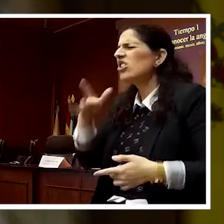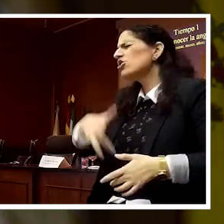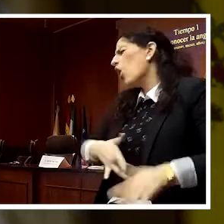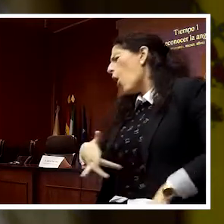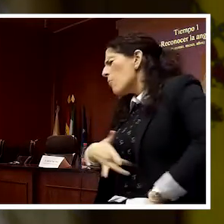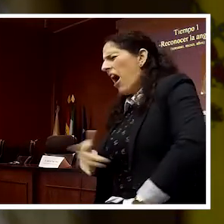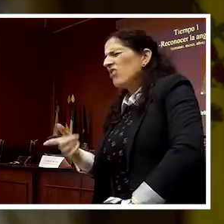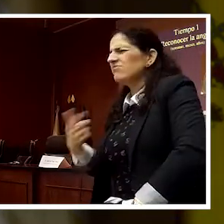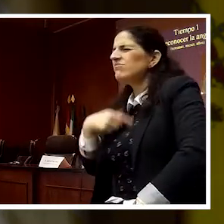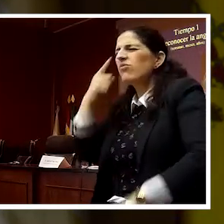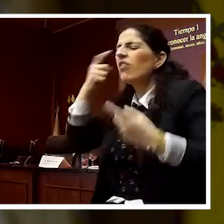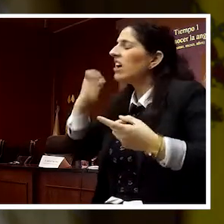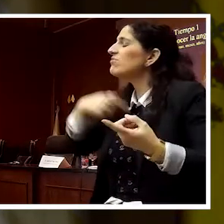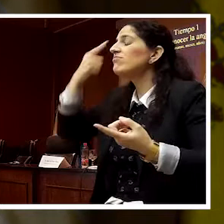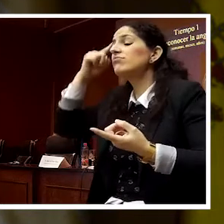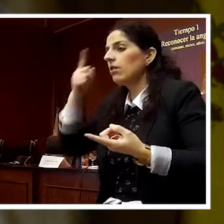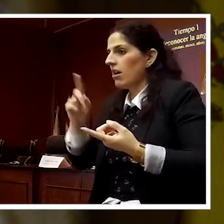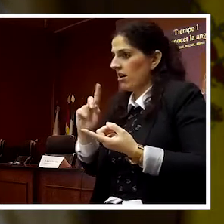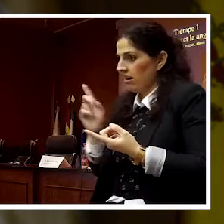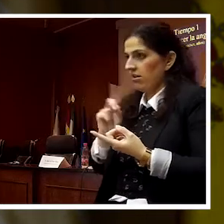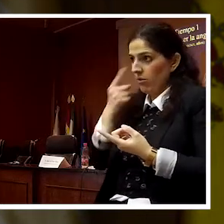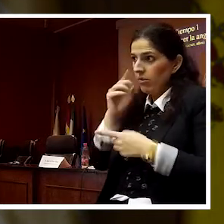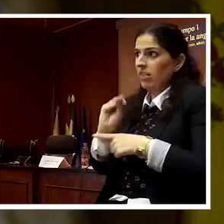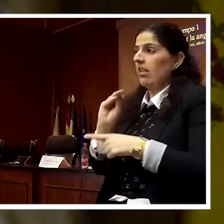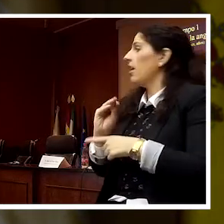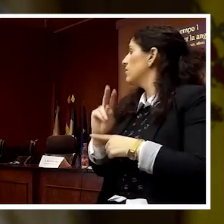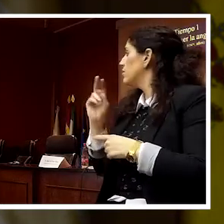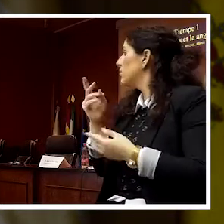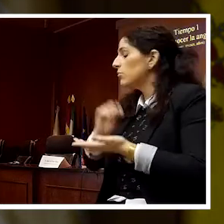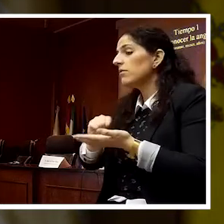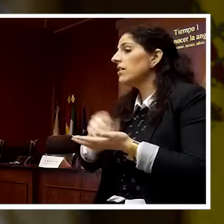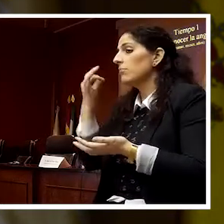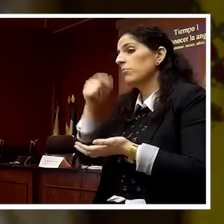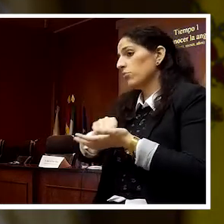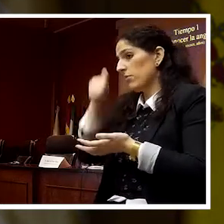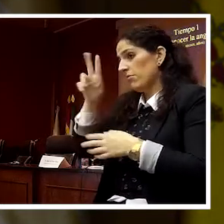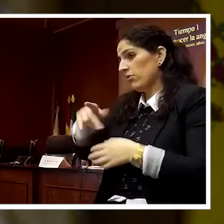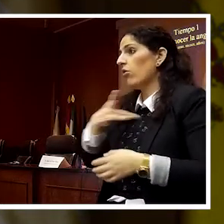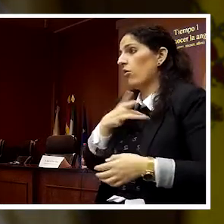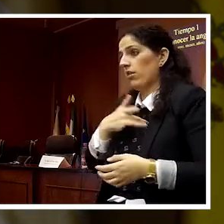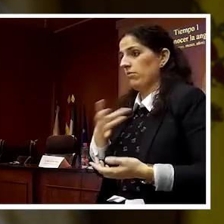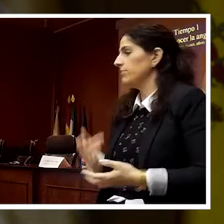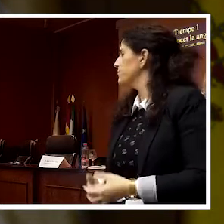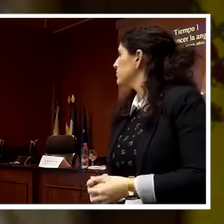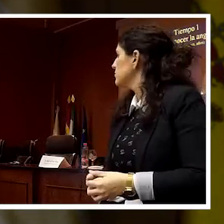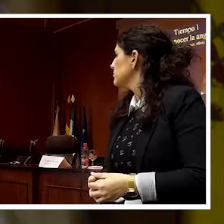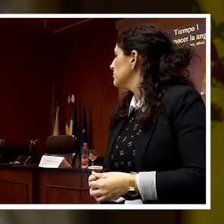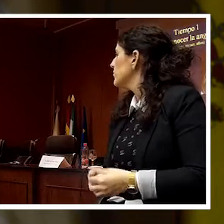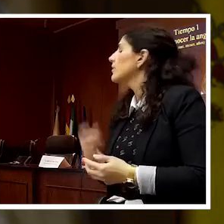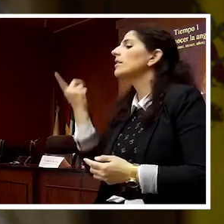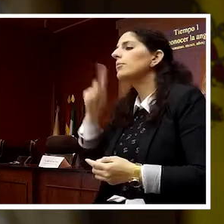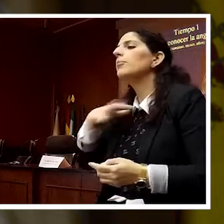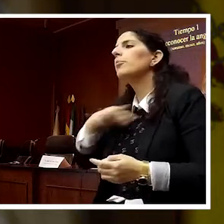ser de lo que sea. Y es, como digo, en general, francamente reconocible. puede